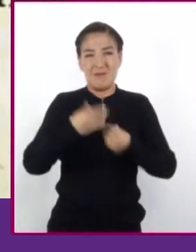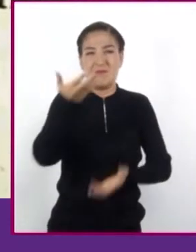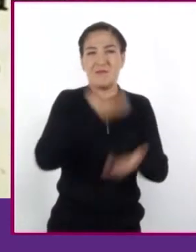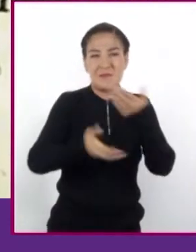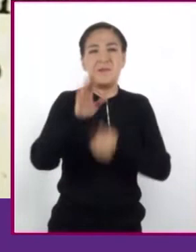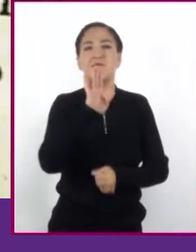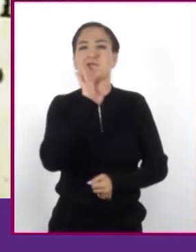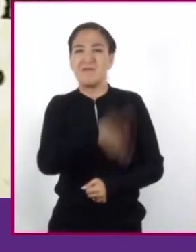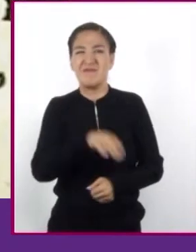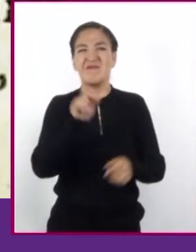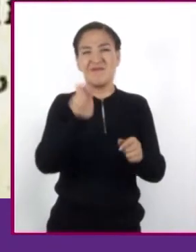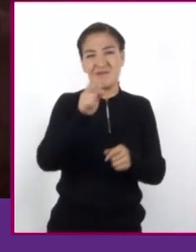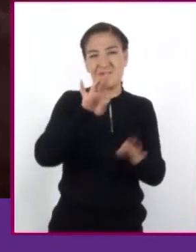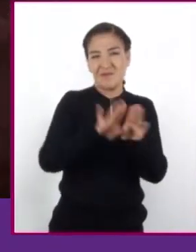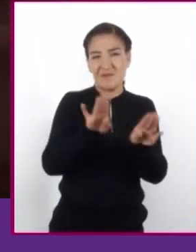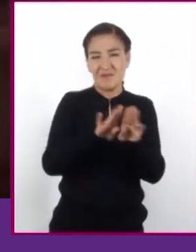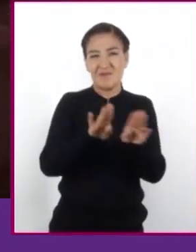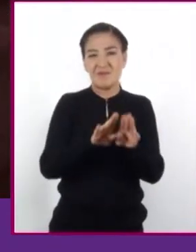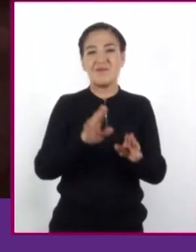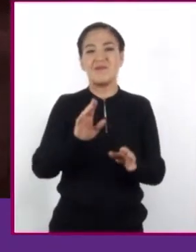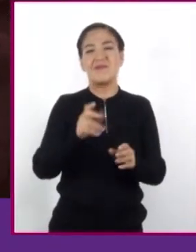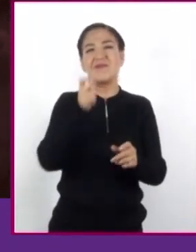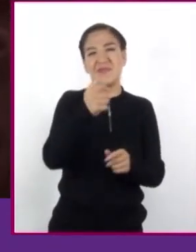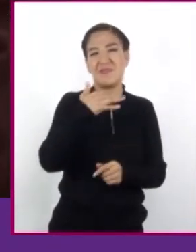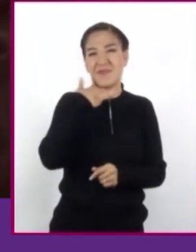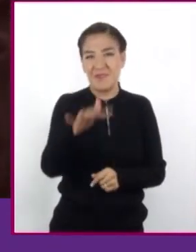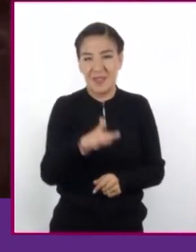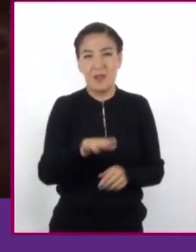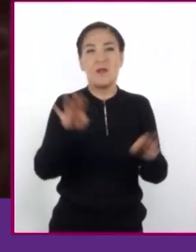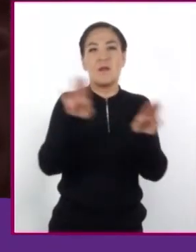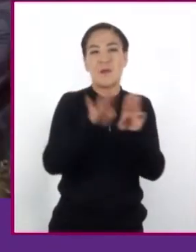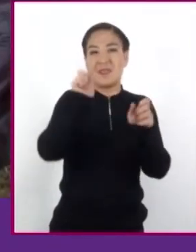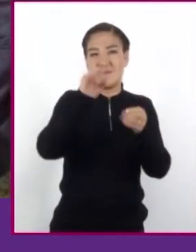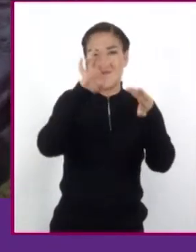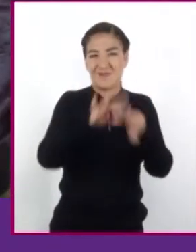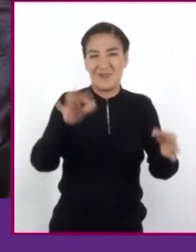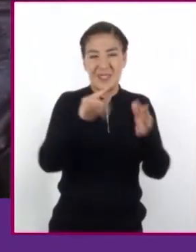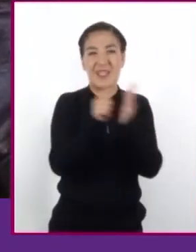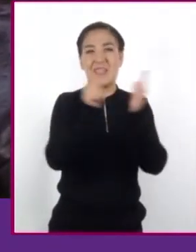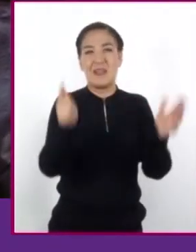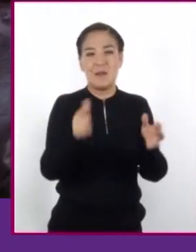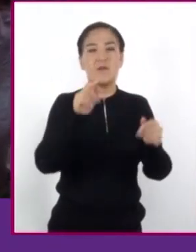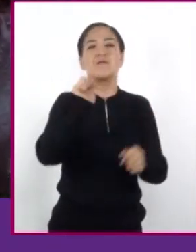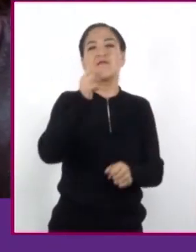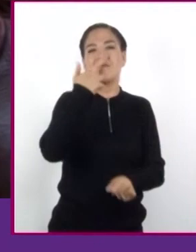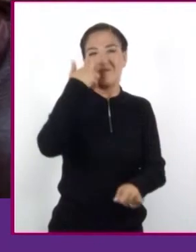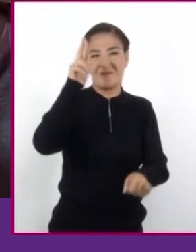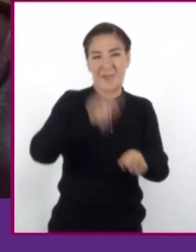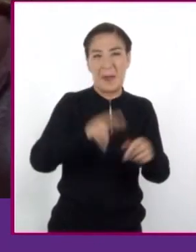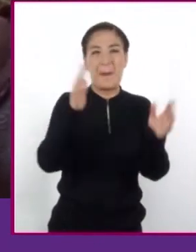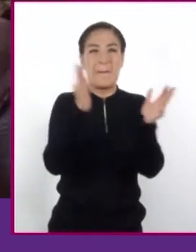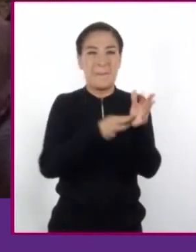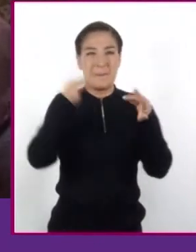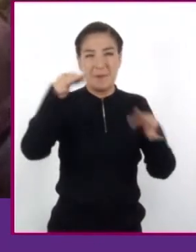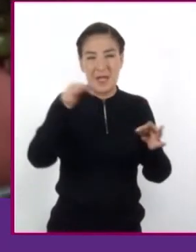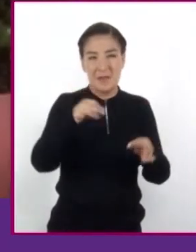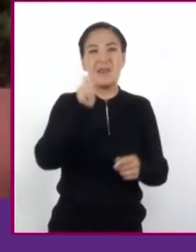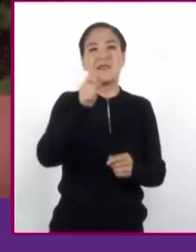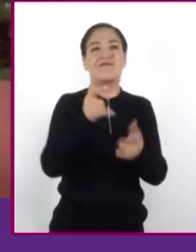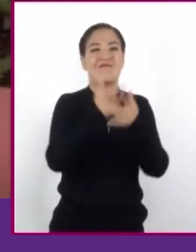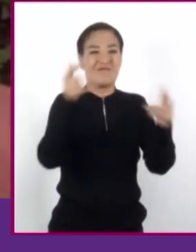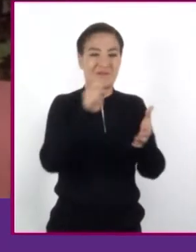lectores de las clases sociales acomodadas. Lo anterior es narrado en el libro Los delincuentes de papel, del historiador Abel